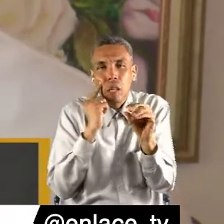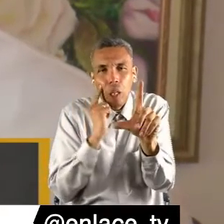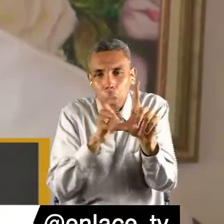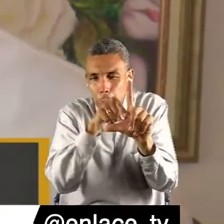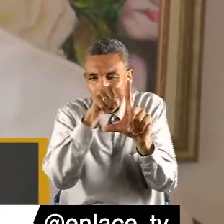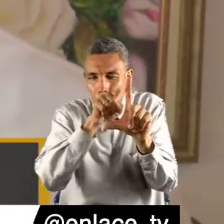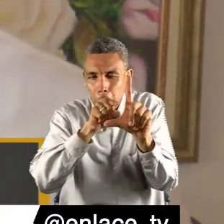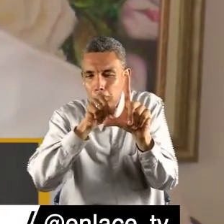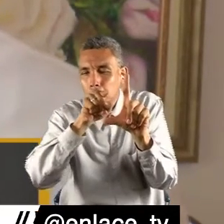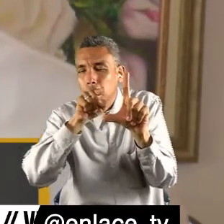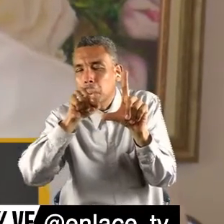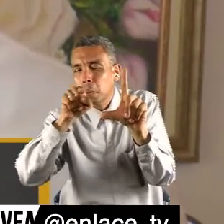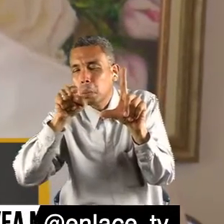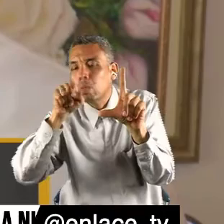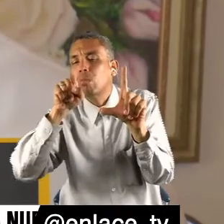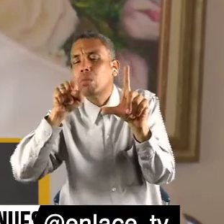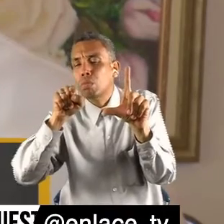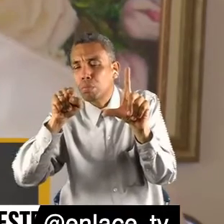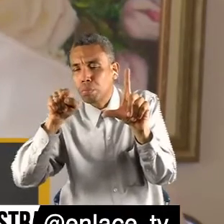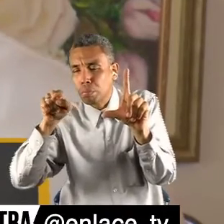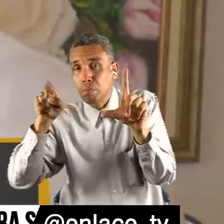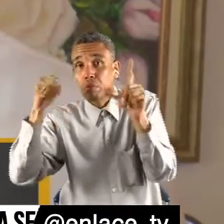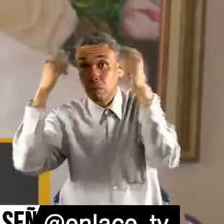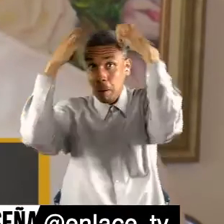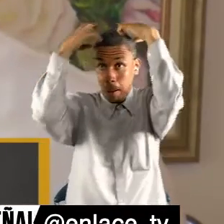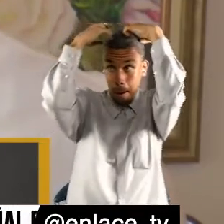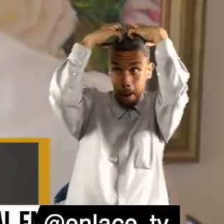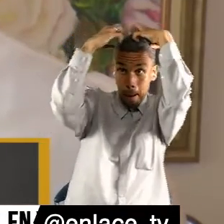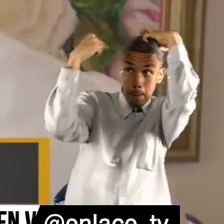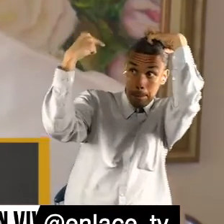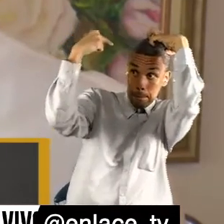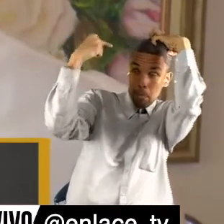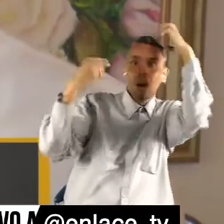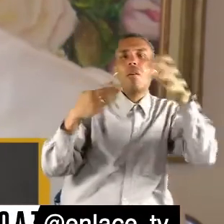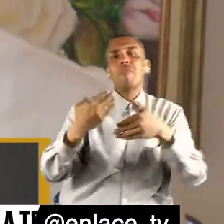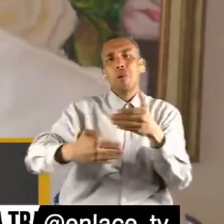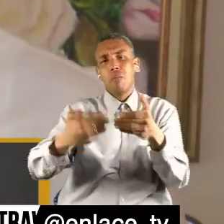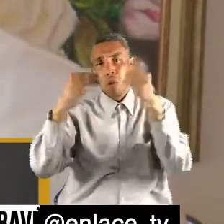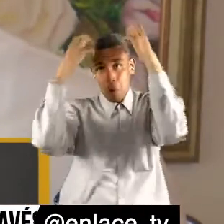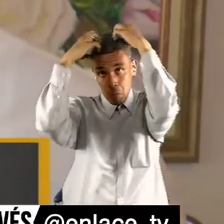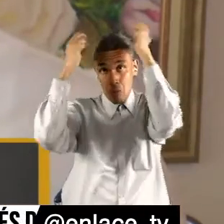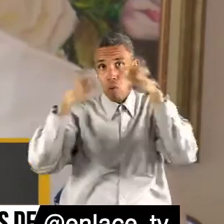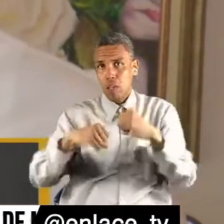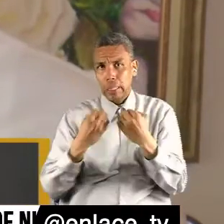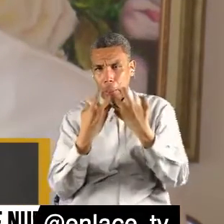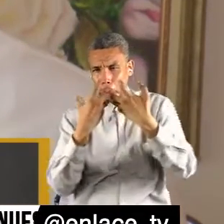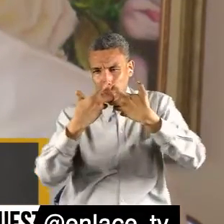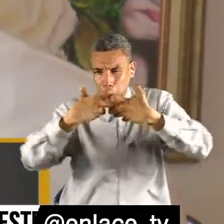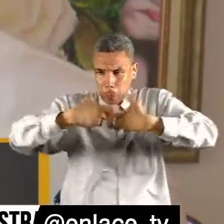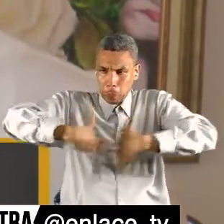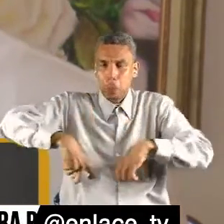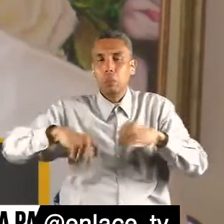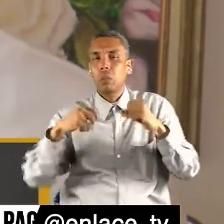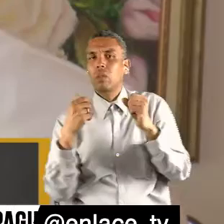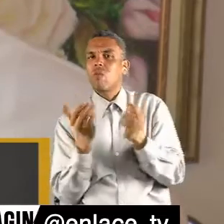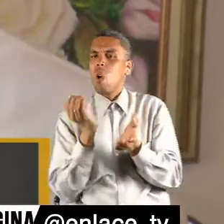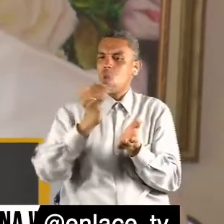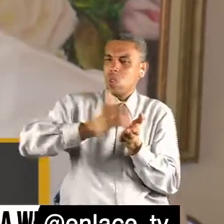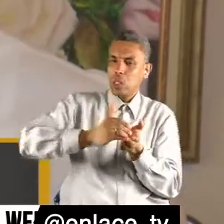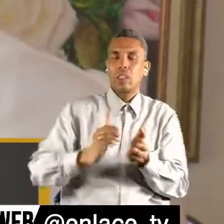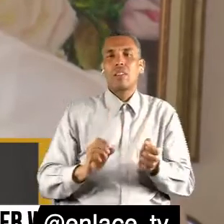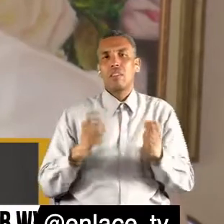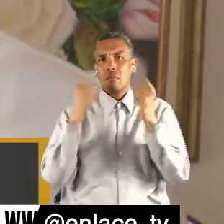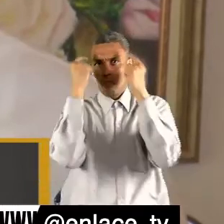defendiendo su vida, Carlitos. Igualmente quiero, en nombre de la familia González Mebarak,